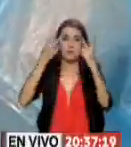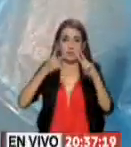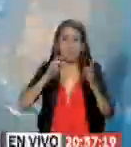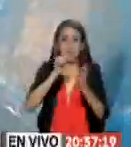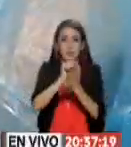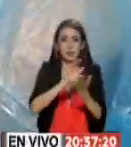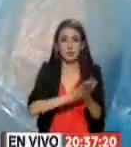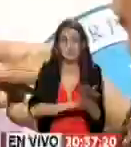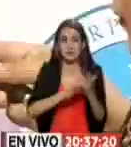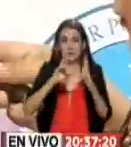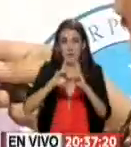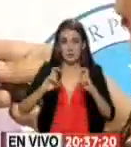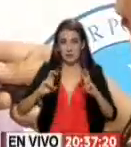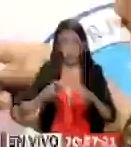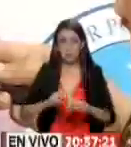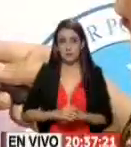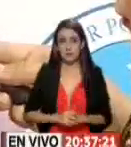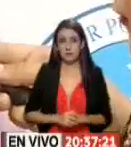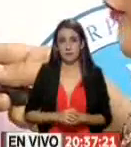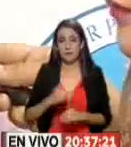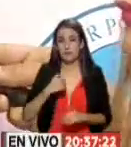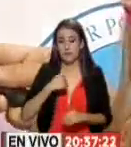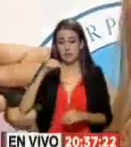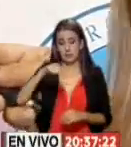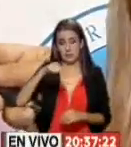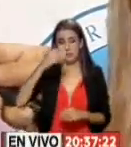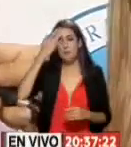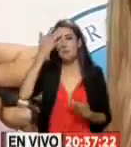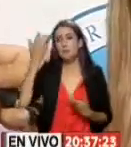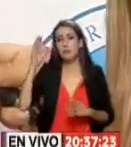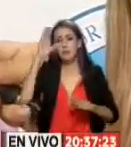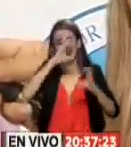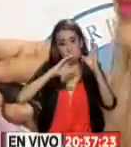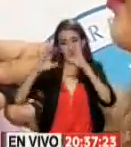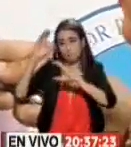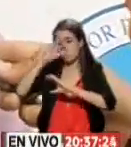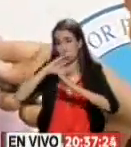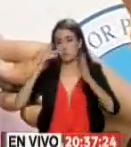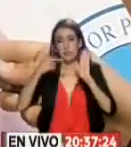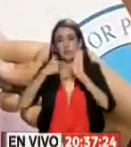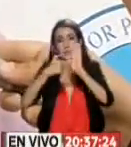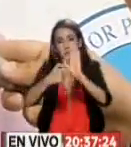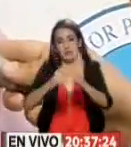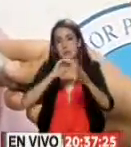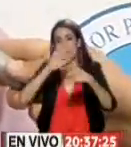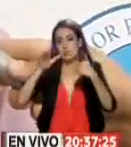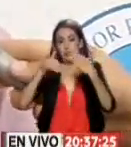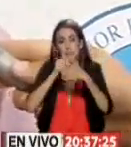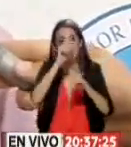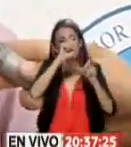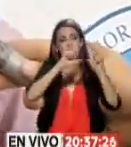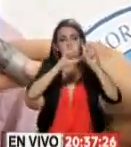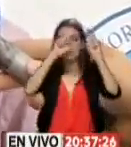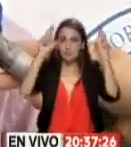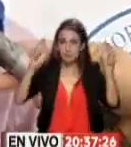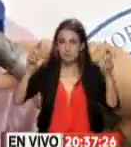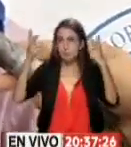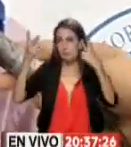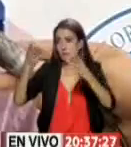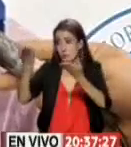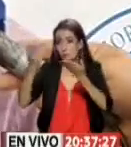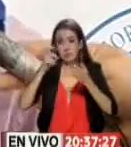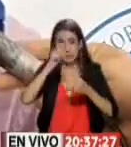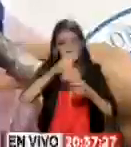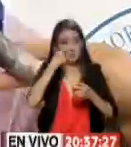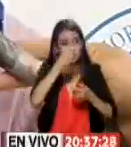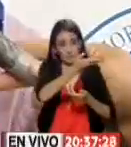de investigación. Mi presencia aquí busca justamente visibilizar para que la ciudadanía, los empresarios, los que necesitan estos servicios,